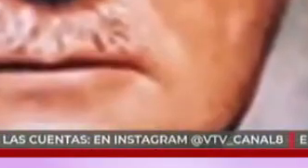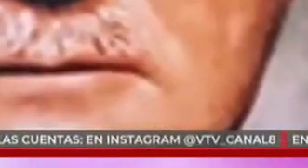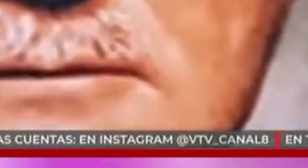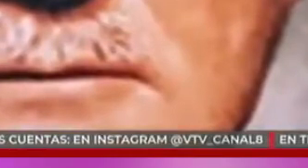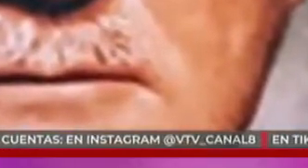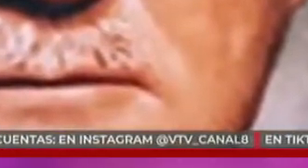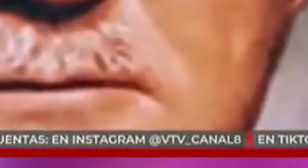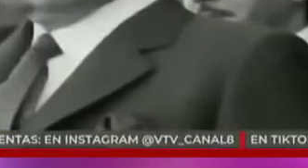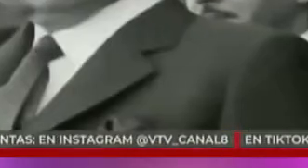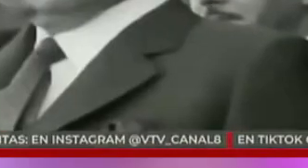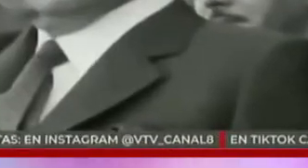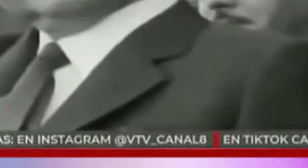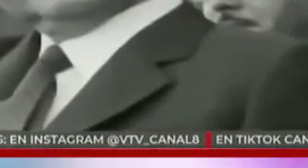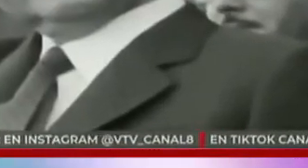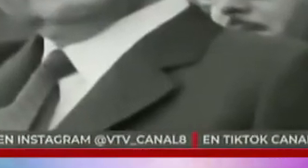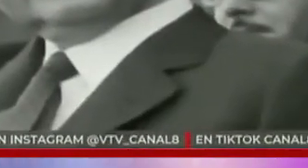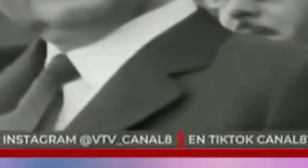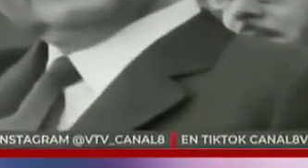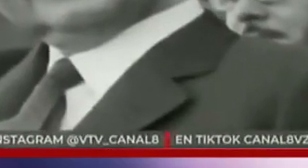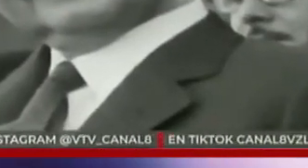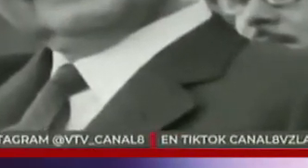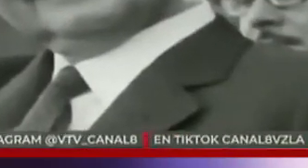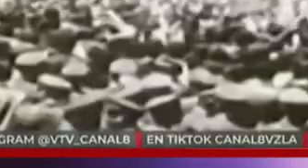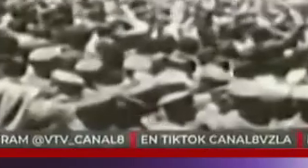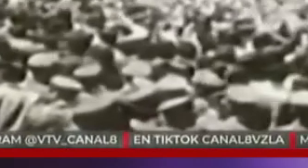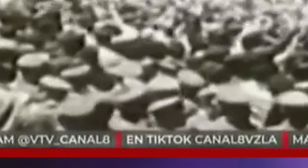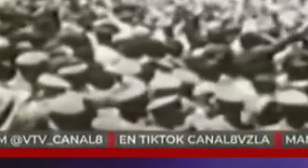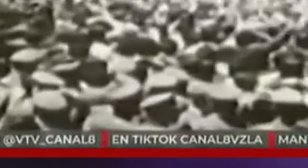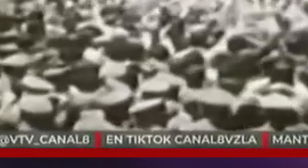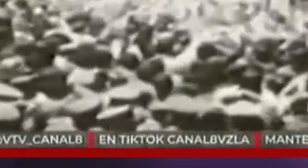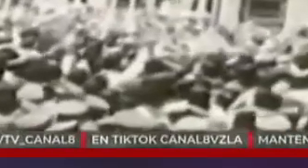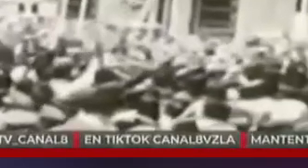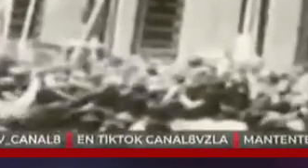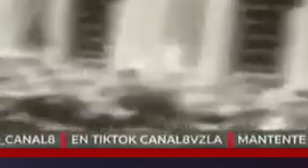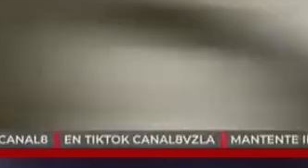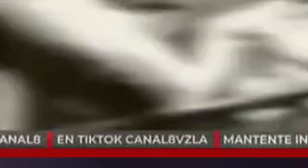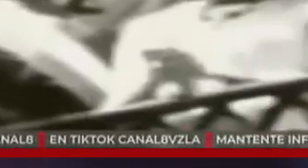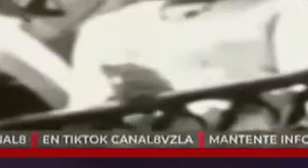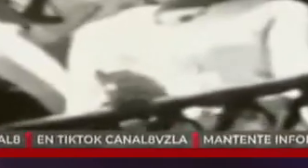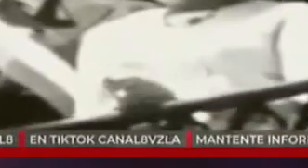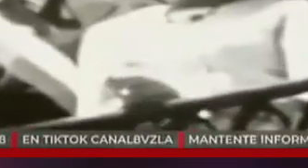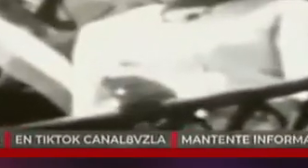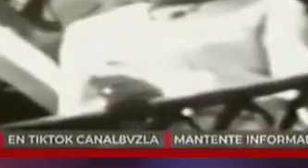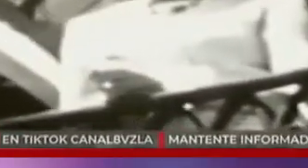de uno de los gigantes de la historia grande de América Latina y del Caribe?